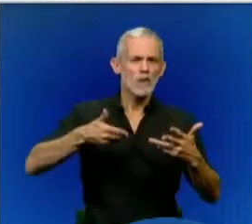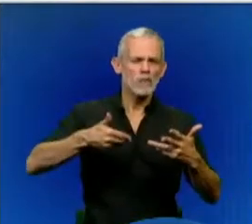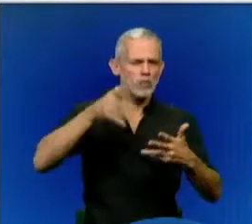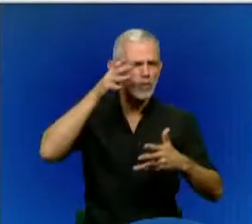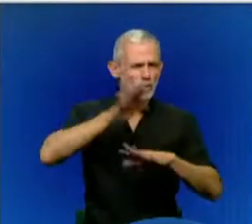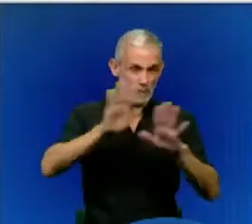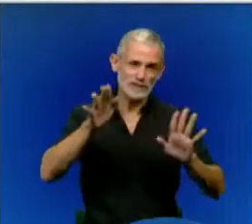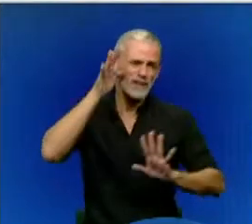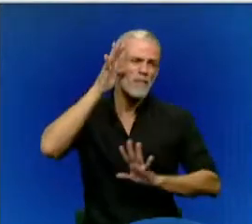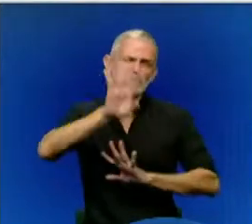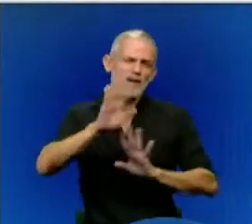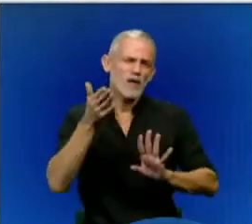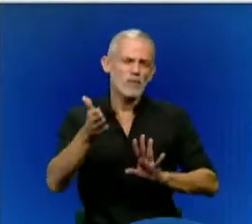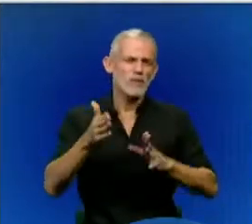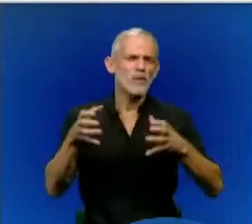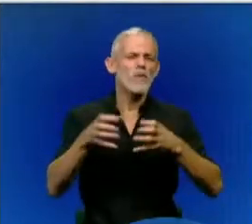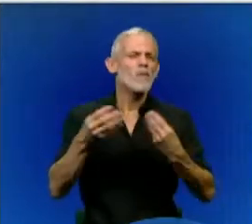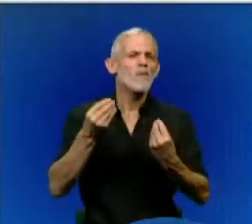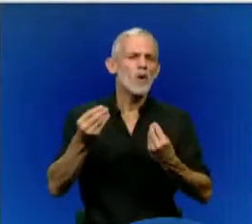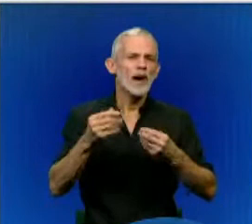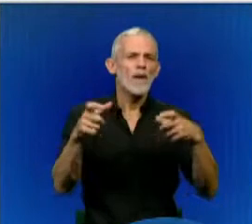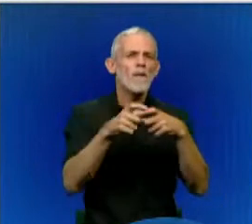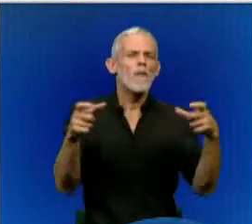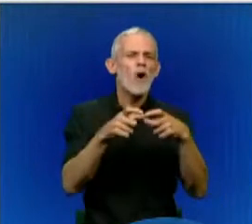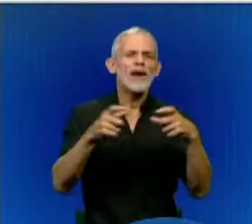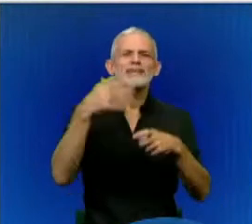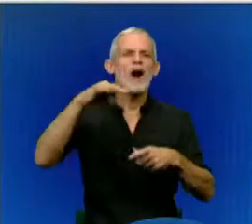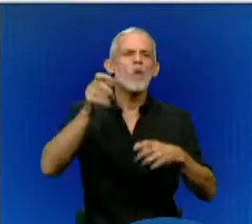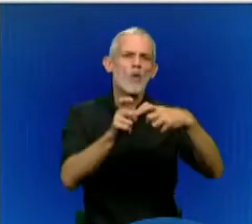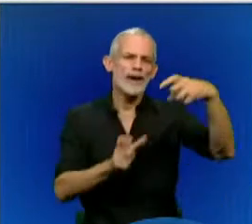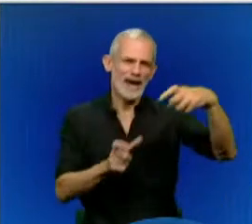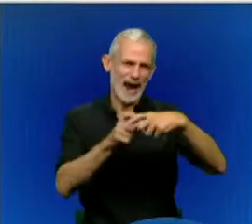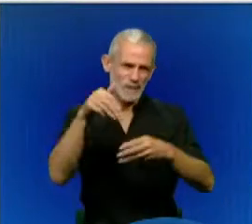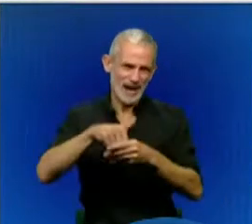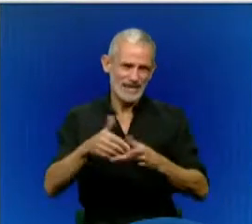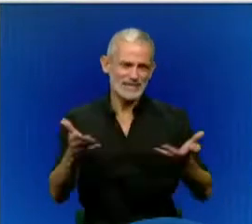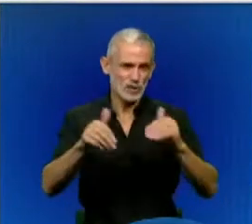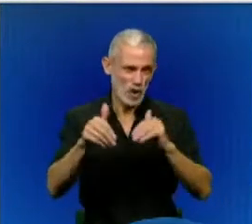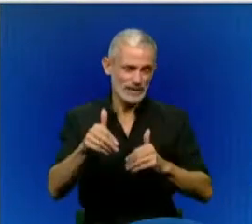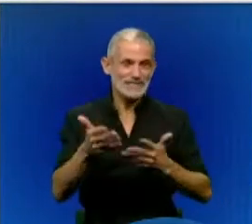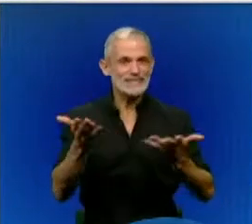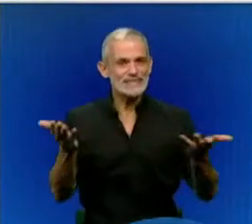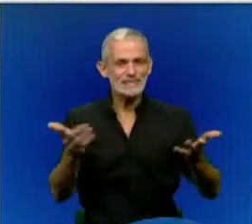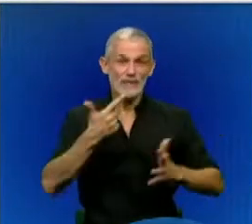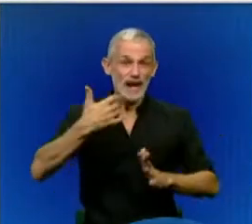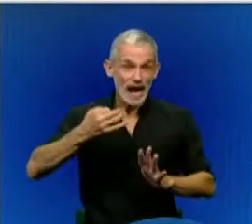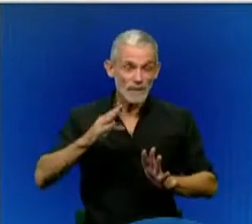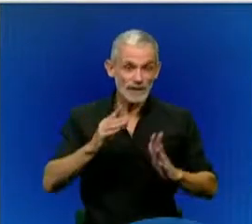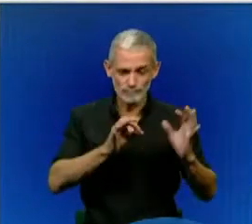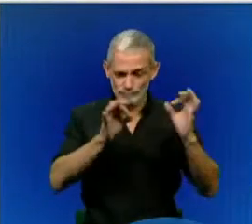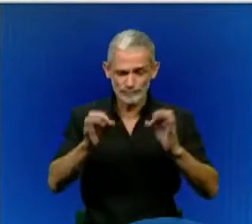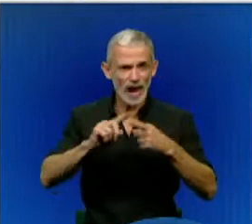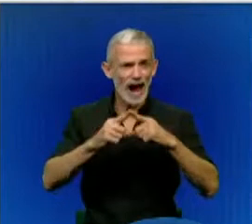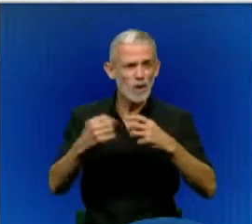a mi criterio, por la utilización de la boleta única, ¿no? La verdad es que hemos llegado a este